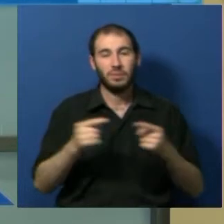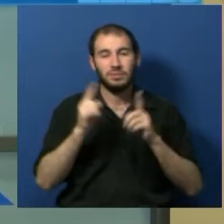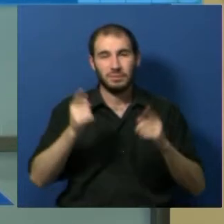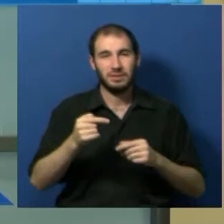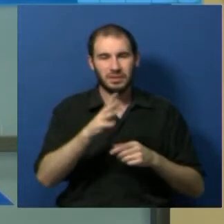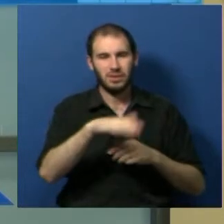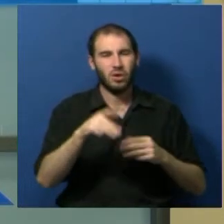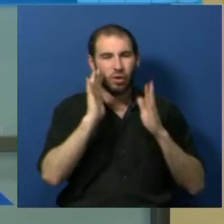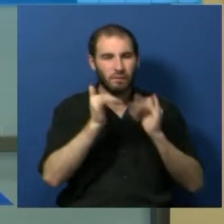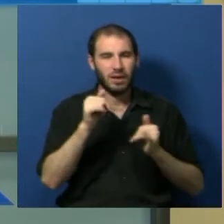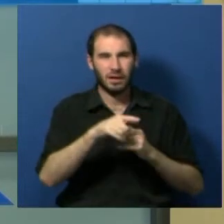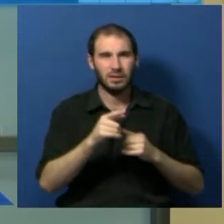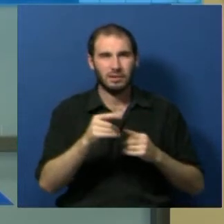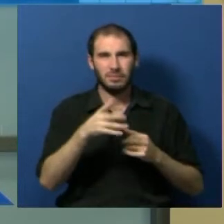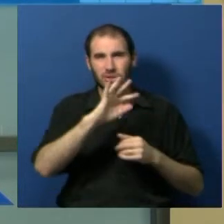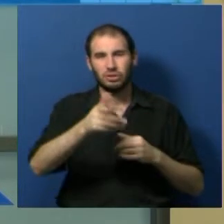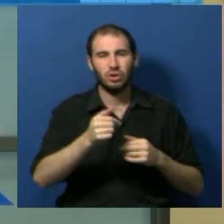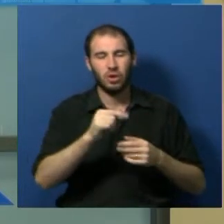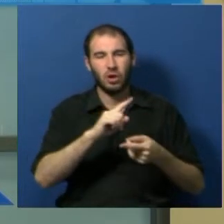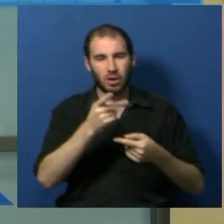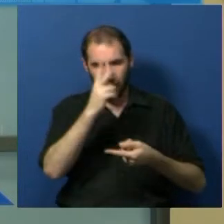transmite a los chicos es que nadie se convierte en chorro